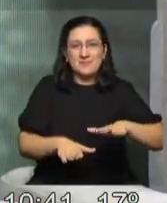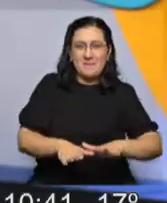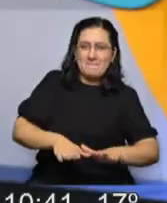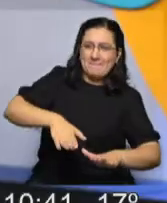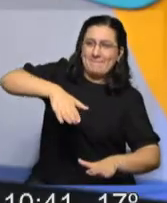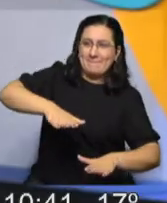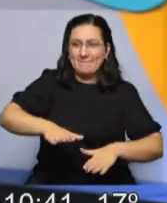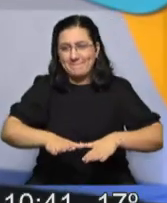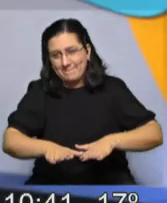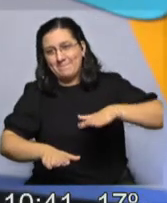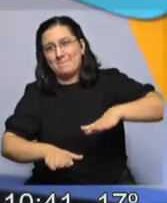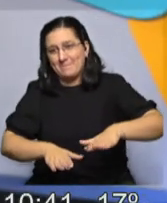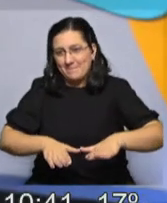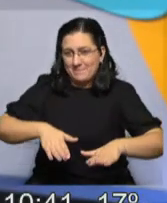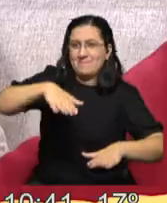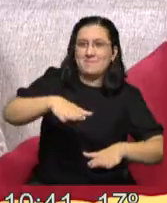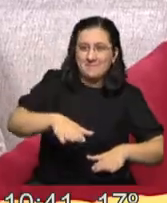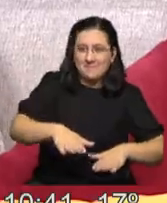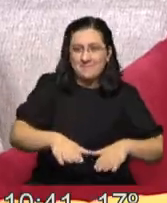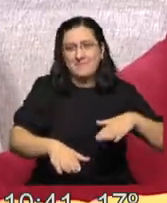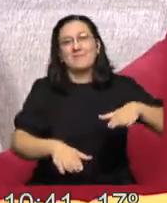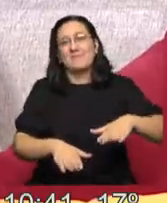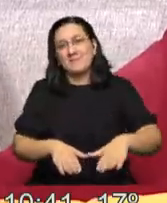tremendo. No, como señalaste, pensé que la gente le saca los zapatos en el chico. No, también.